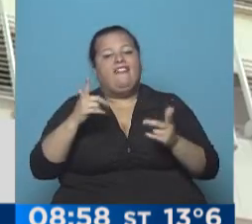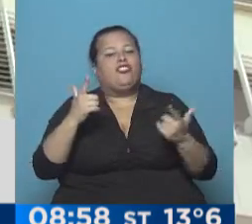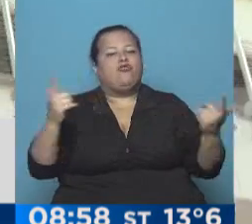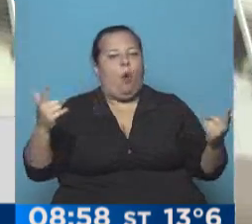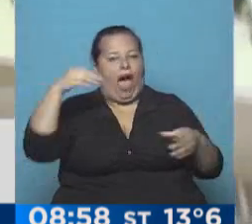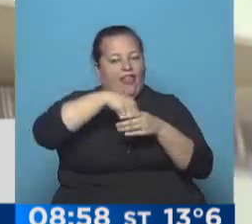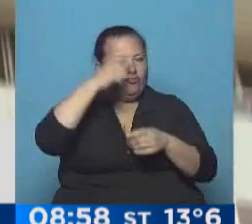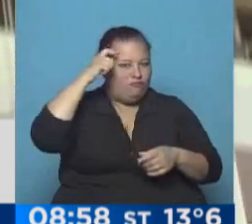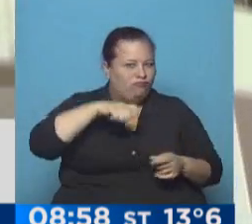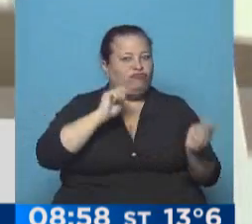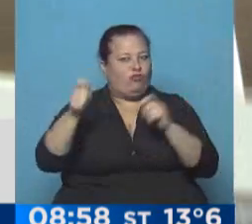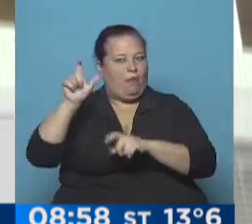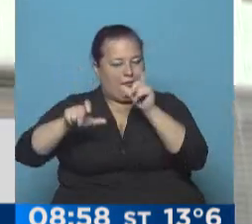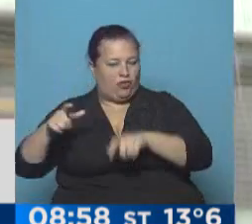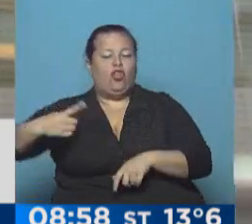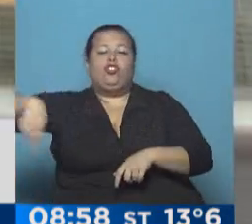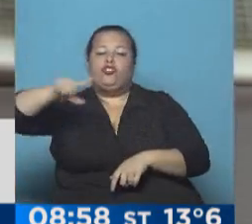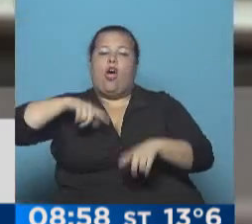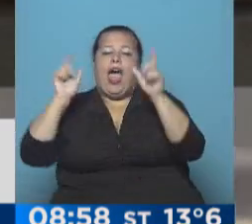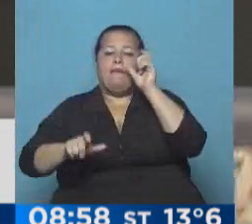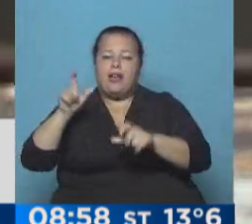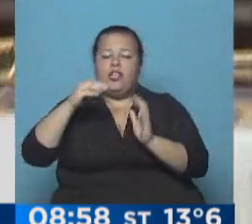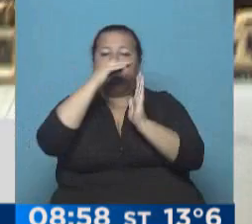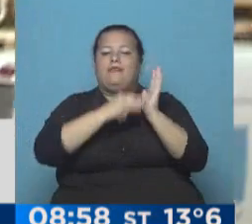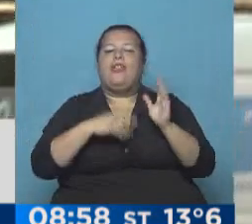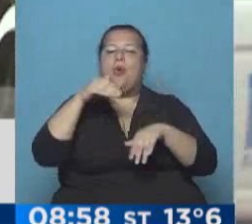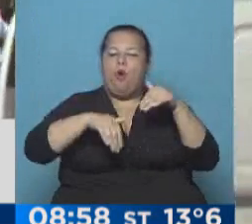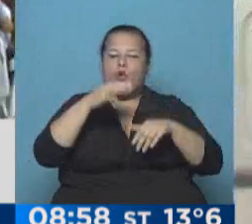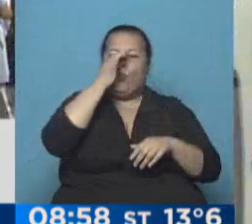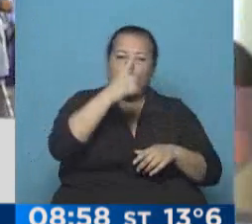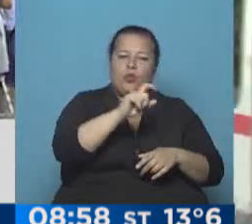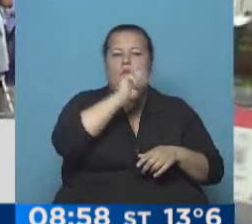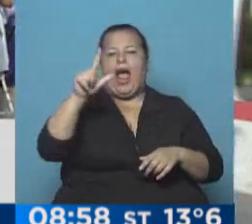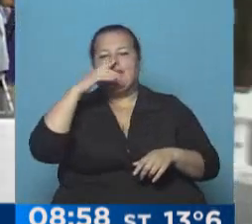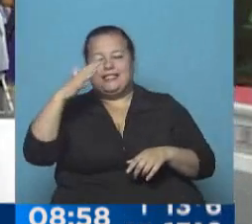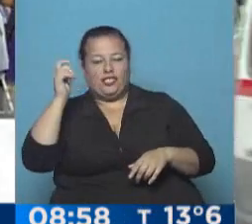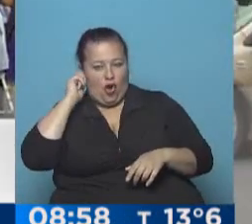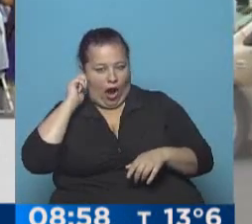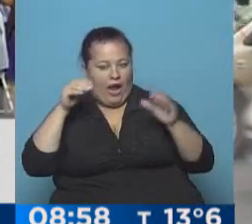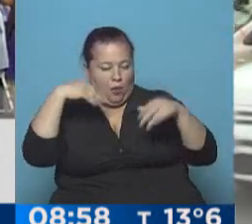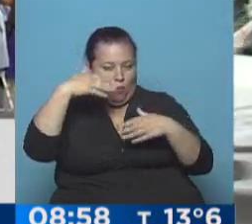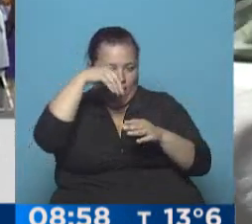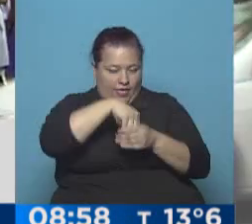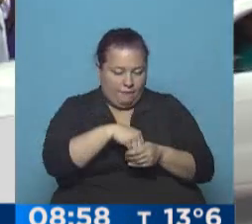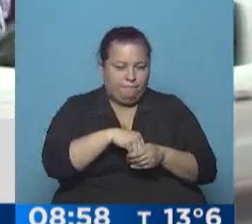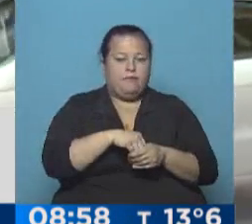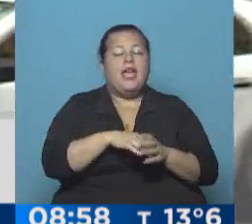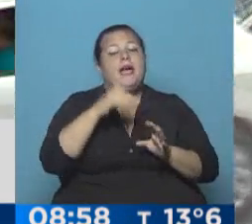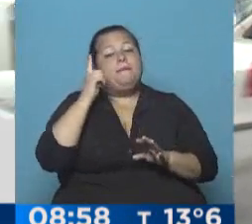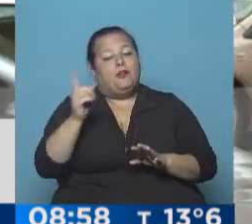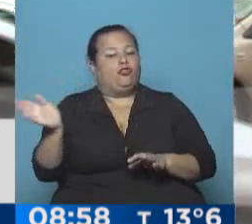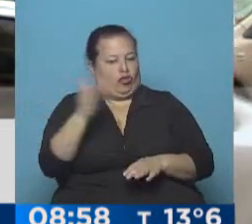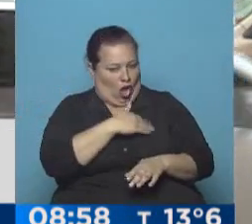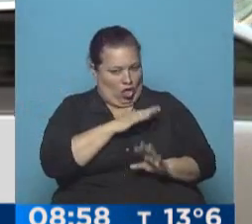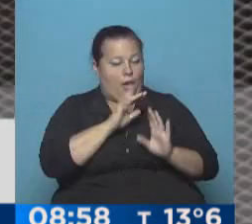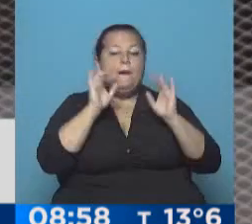ausente en los tribunales. Son todos los ciudadanos que están en el padrón electoral entre los 21 y 75 años de edad, en principio todos